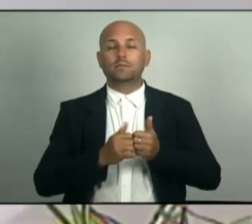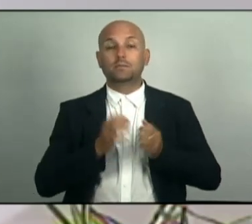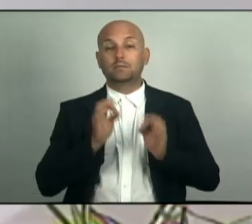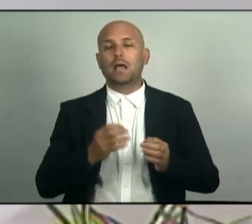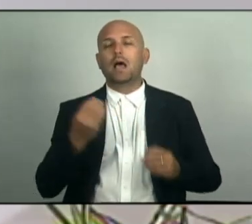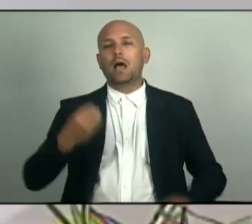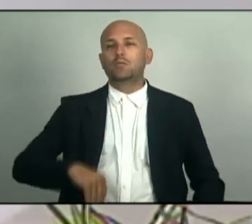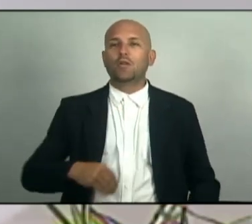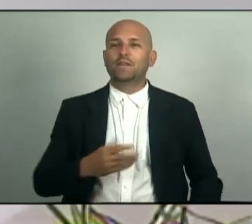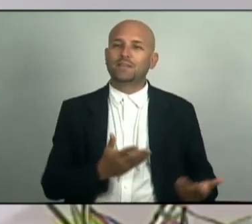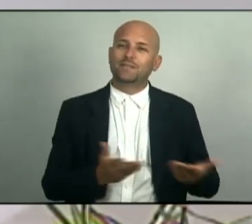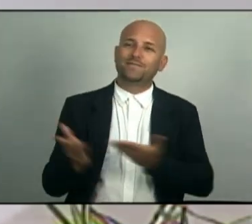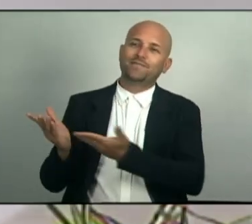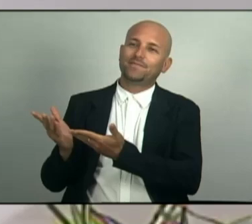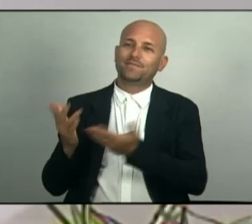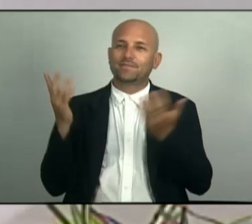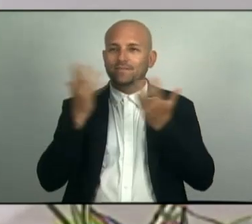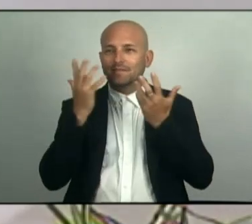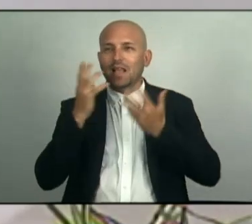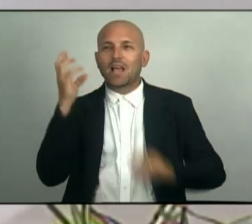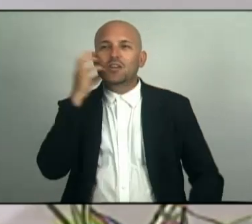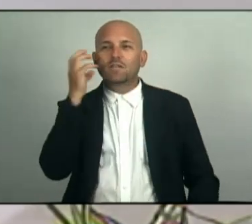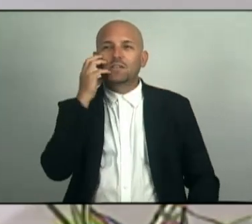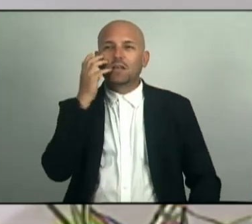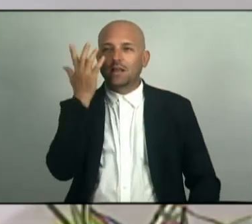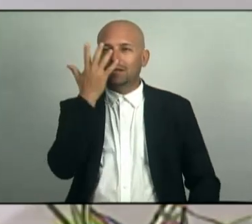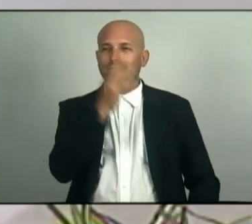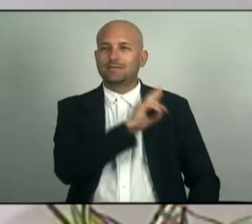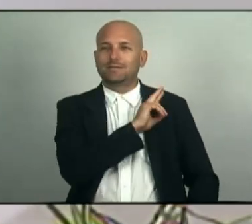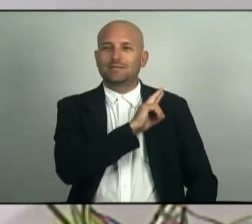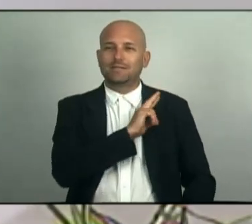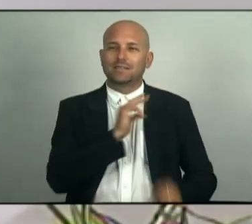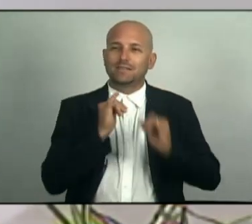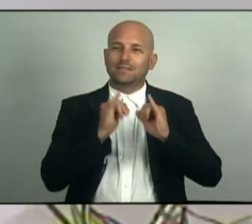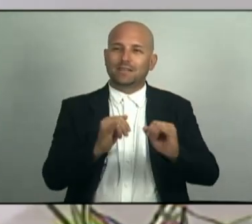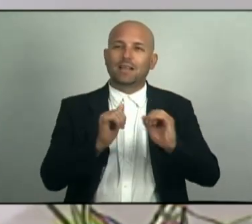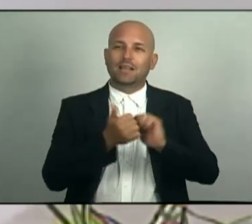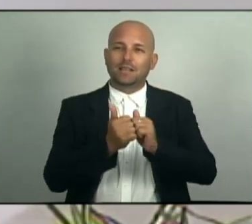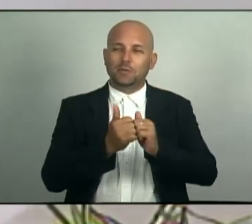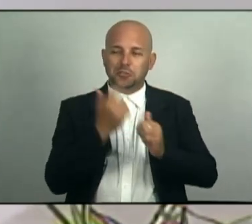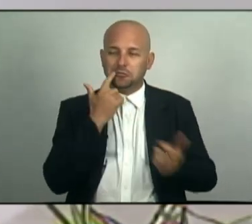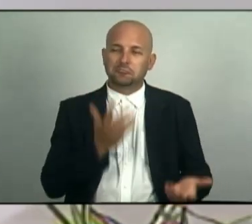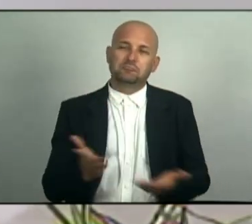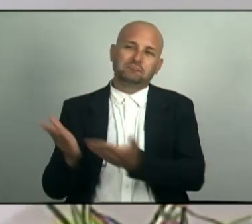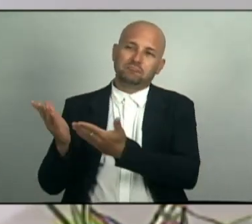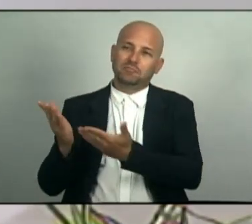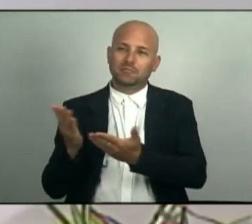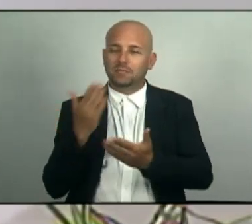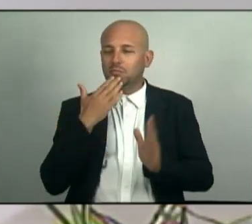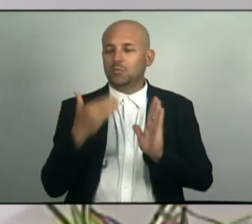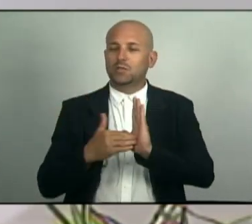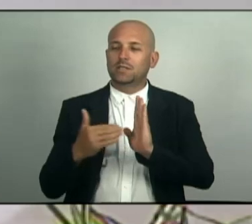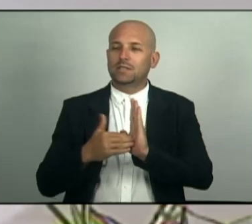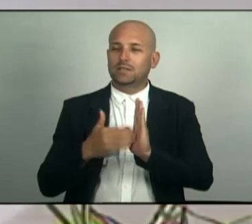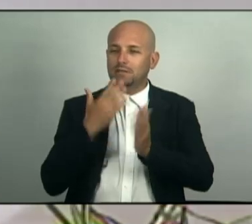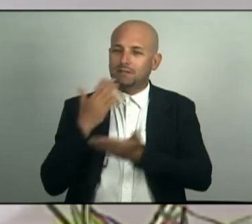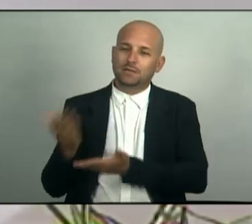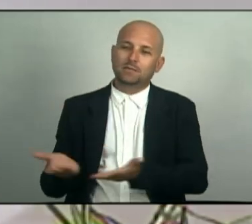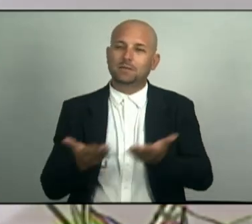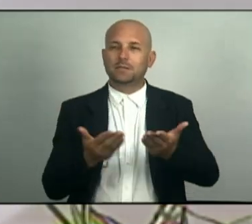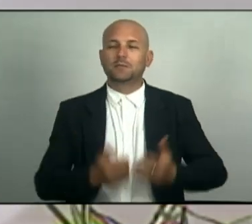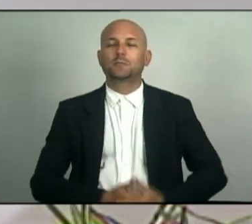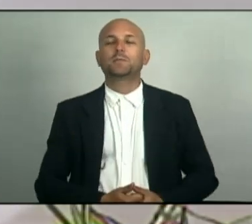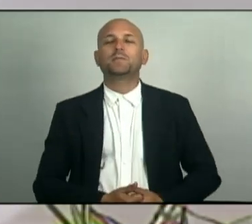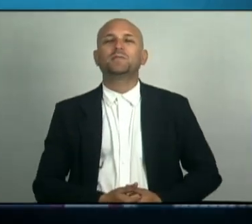razón tengo el gusto de presentarles a Roberto Carlos Serrano con los detalles en la revista informativa el acontecer Ya está listo aquí en nuestro estudio Buenas tardes